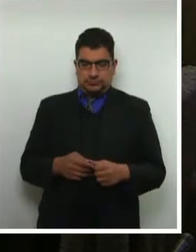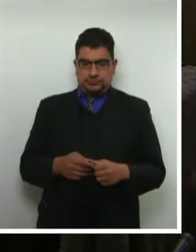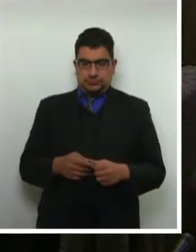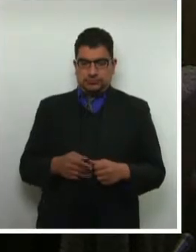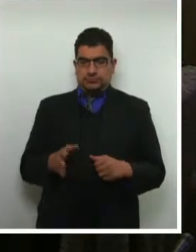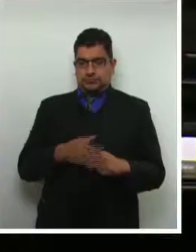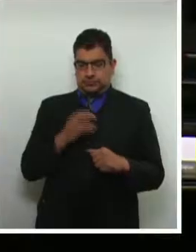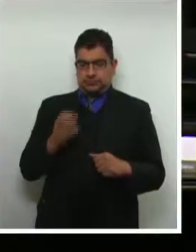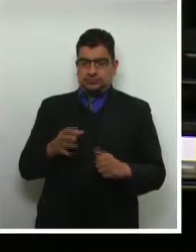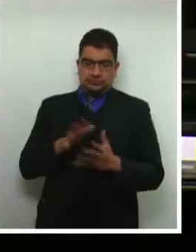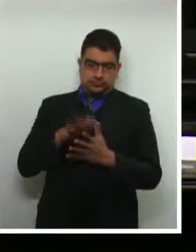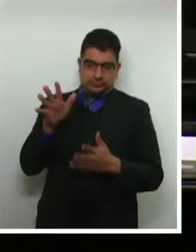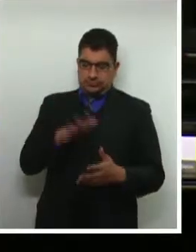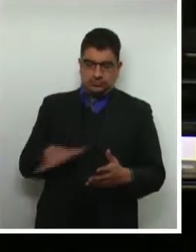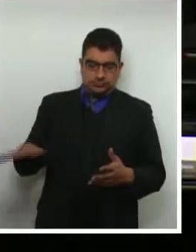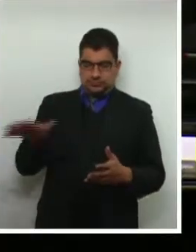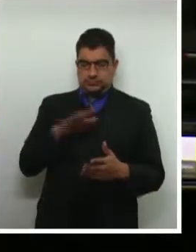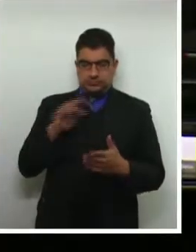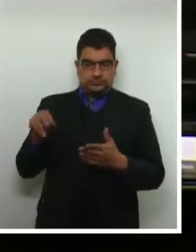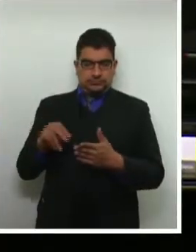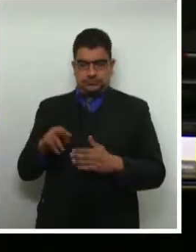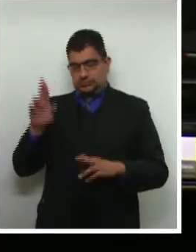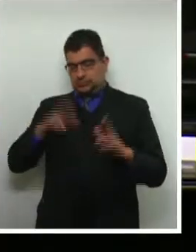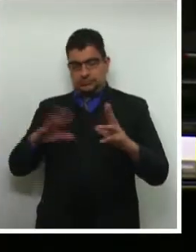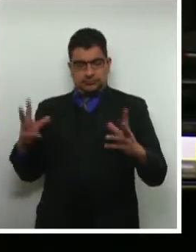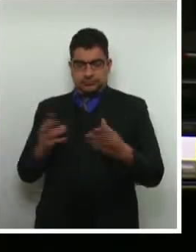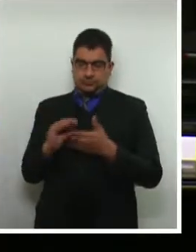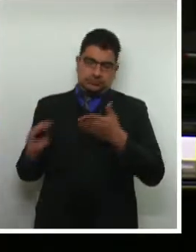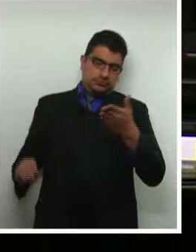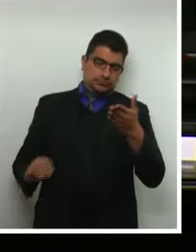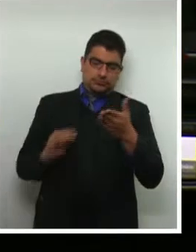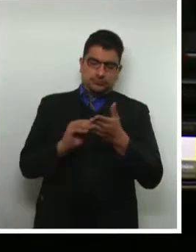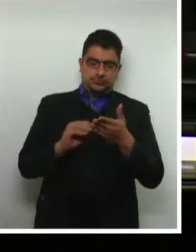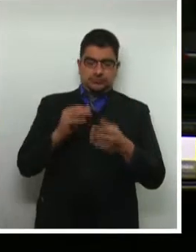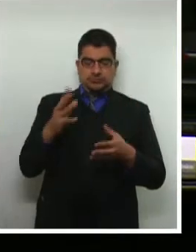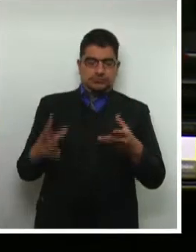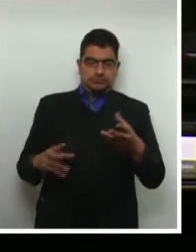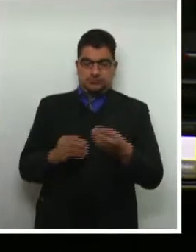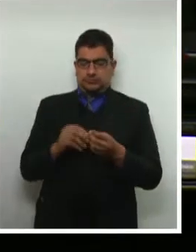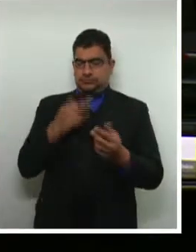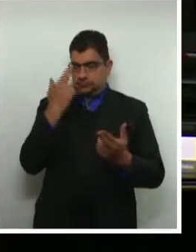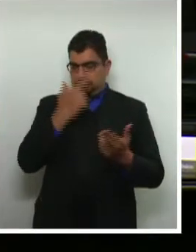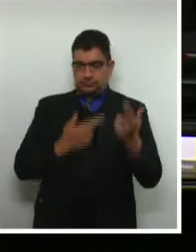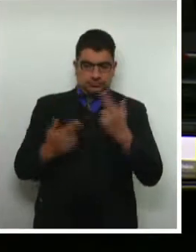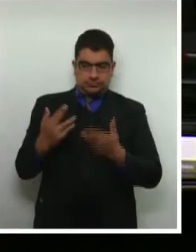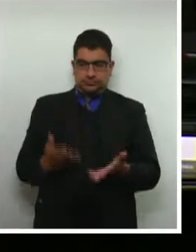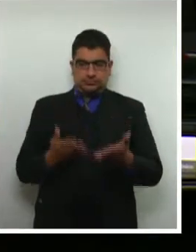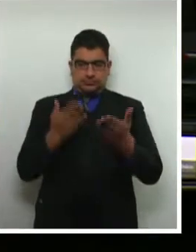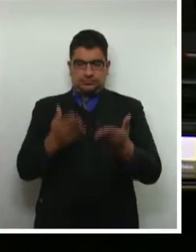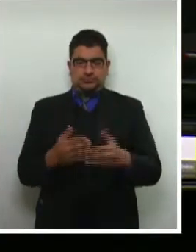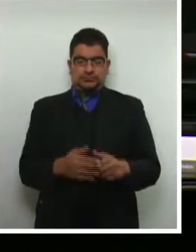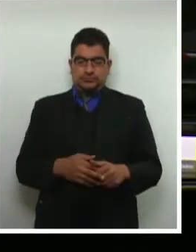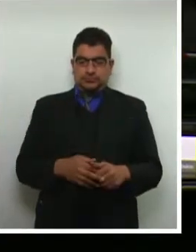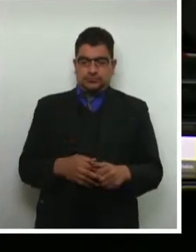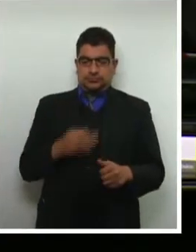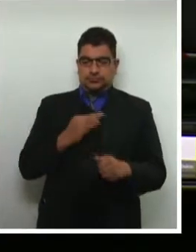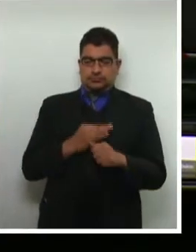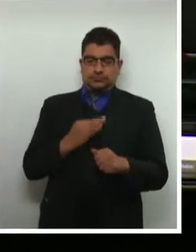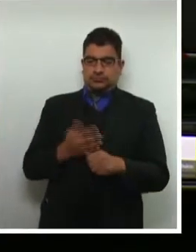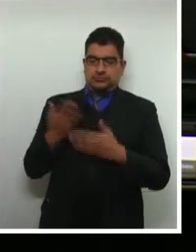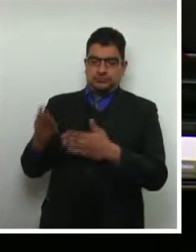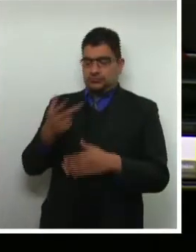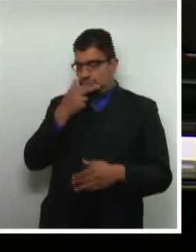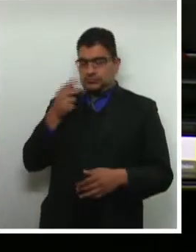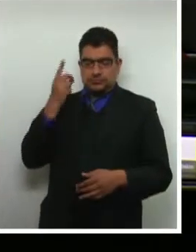Por lo tanto, tiene mayoría calificada, incorpórese al cuerpo del dictamen. Tiene el uso de la palabra